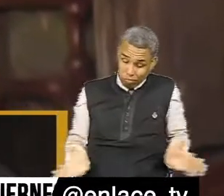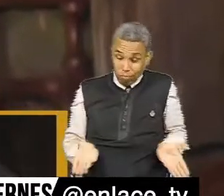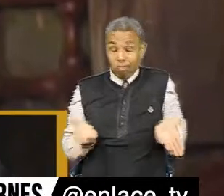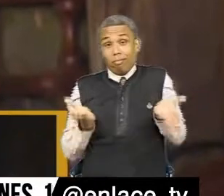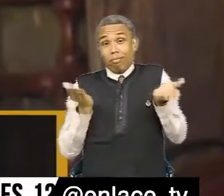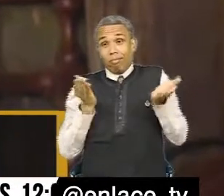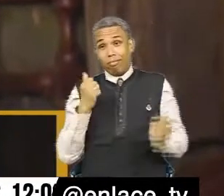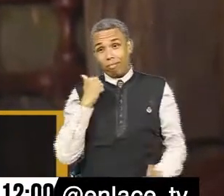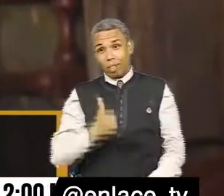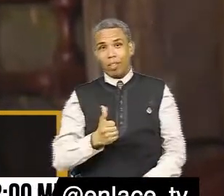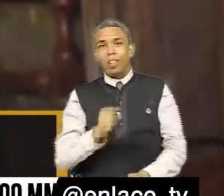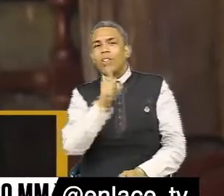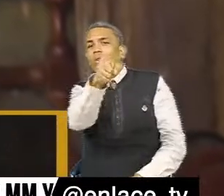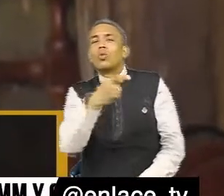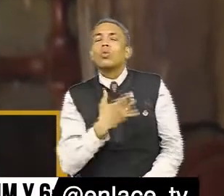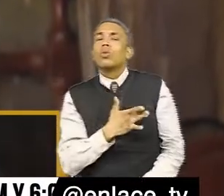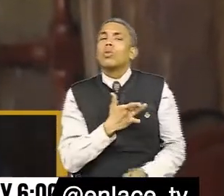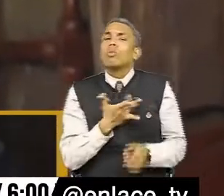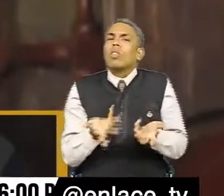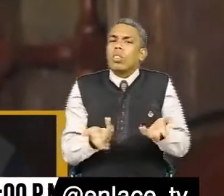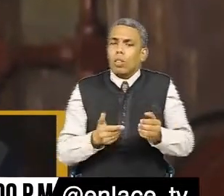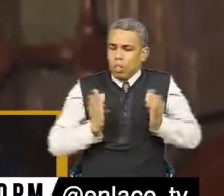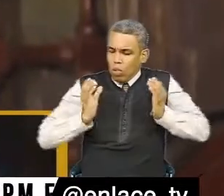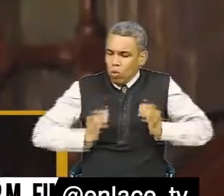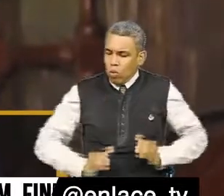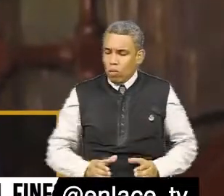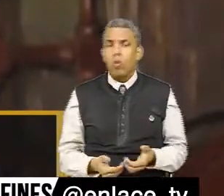cómo se siente usted físicamente